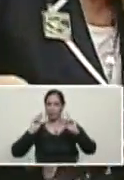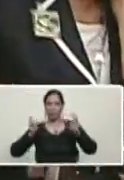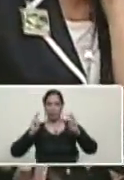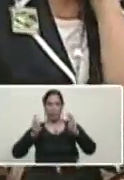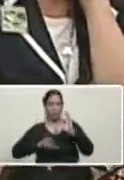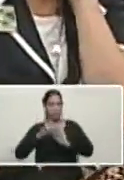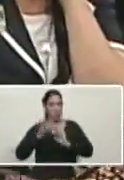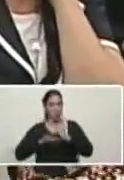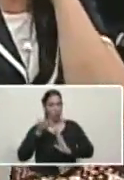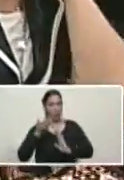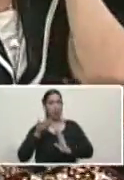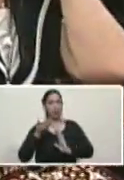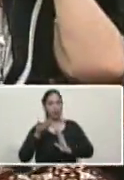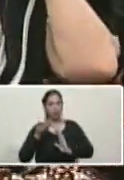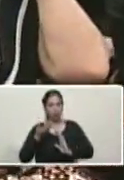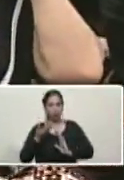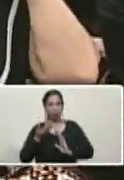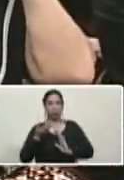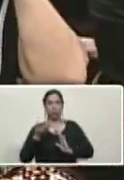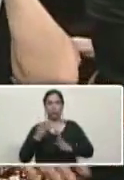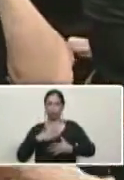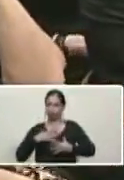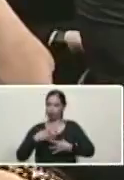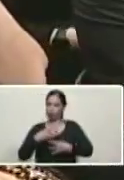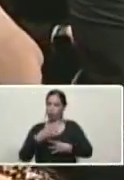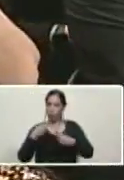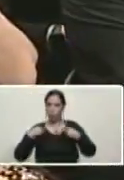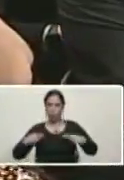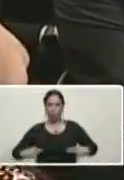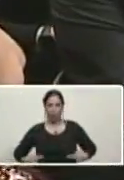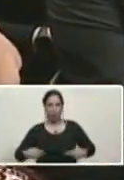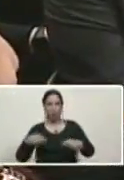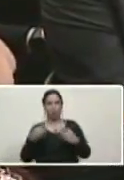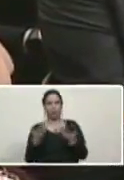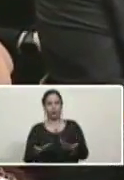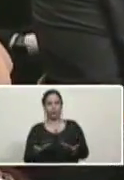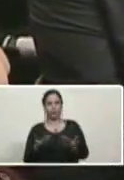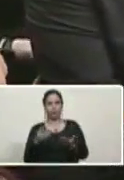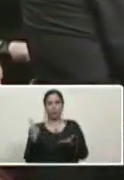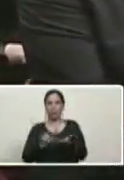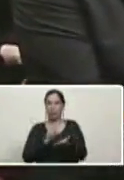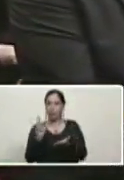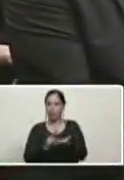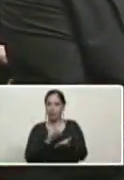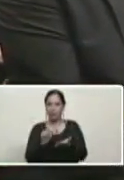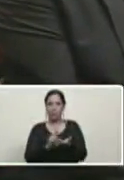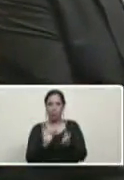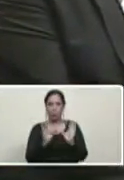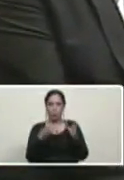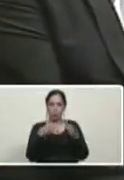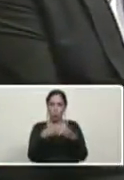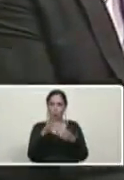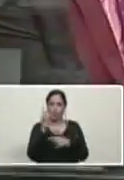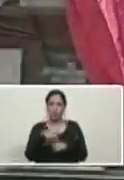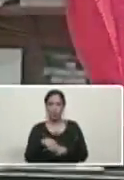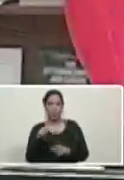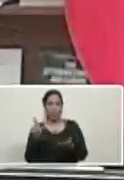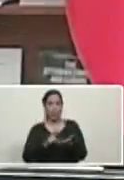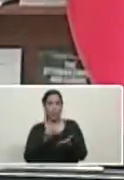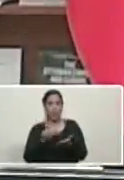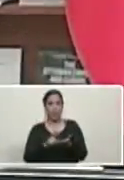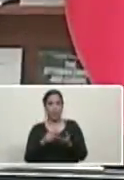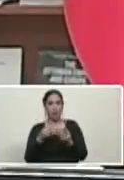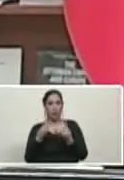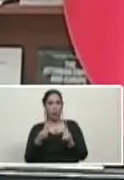temas que interesan a la humanidad, que interesan en particular al sector editorial, al sector libro, pero hemos tenido el libro como una excusa, como